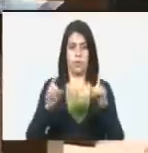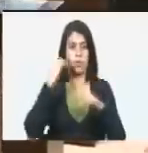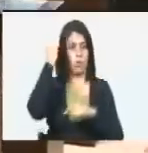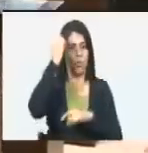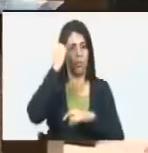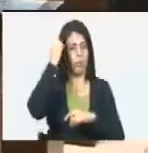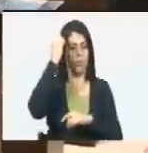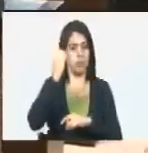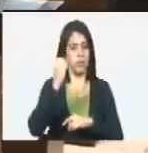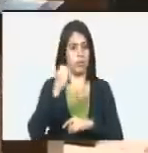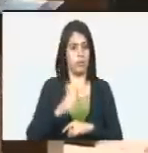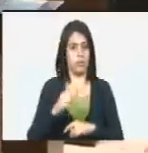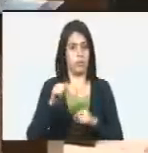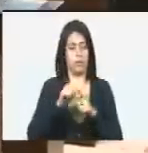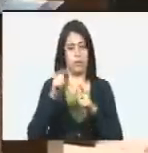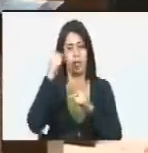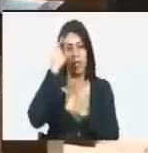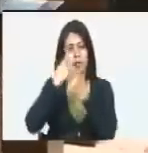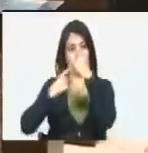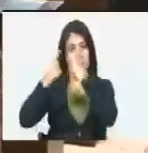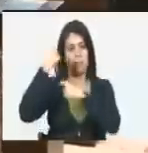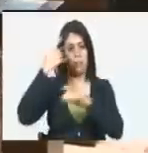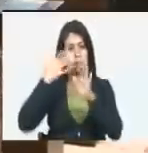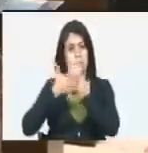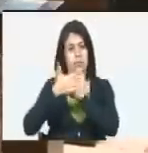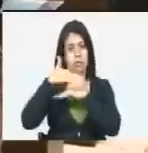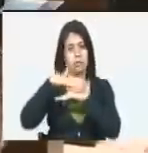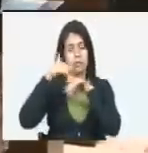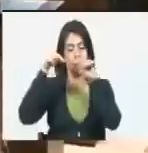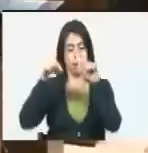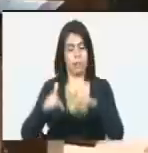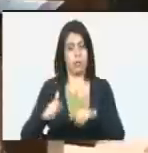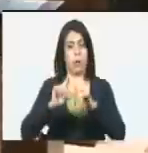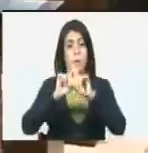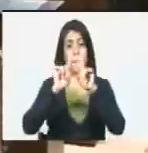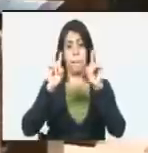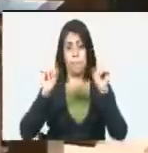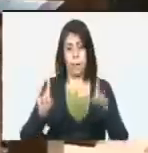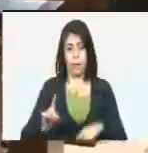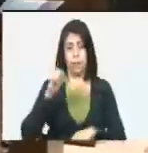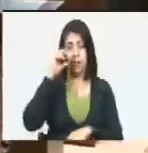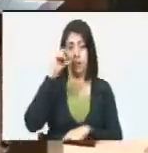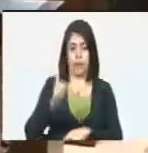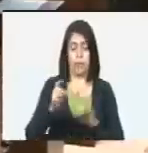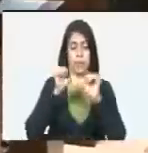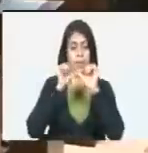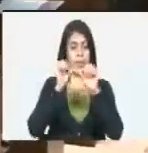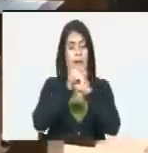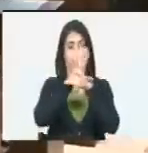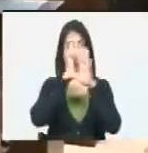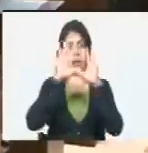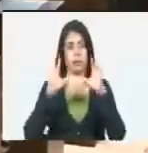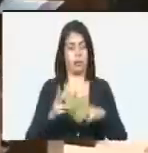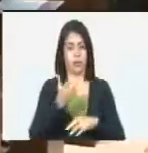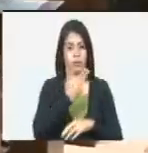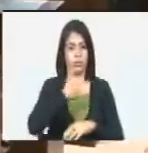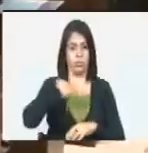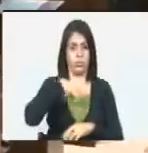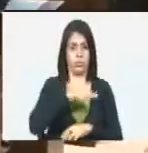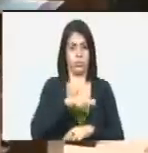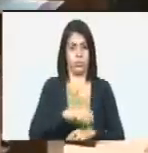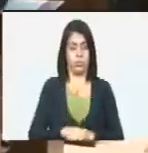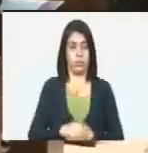dictámenes, doctrinas sobre esta materia? Pero lo que debe quedar claro es nuestro